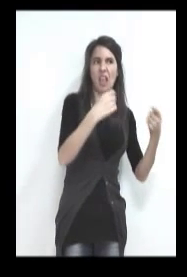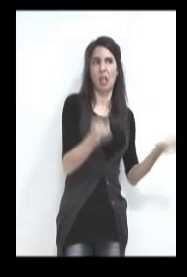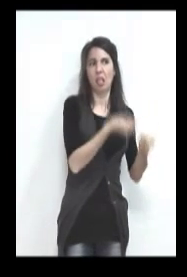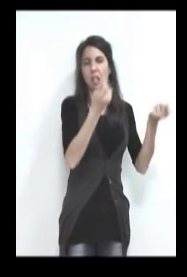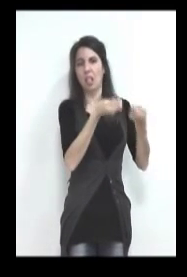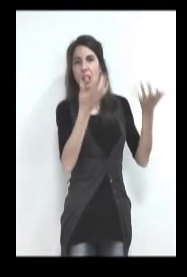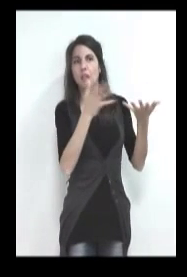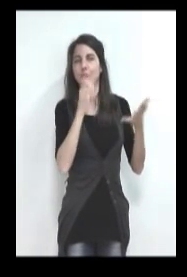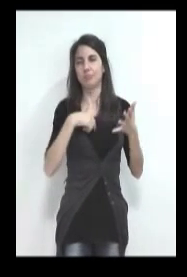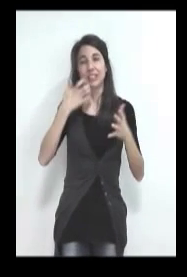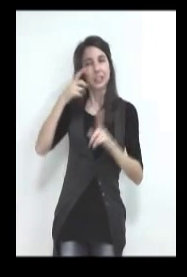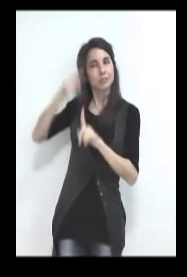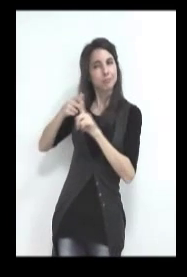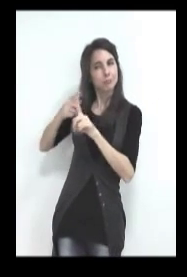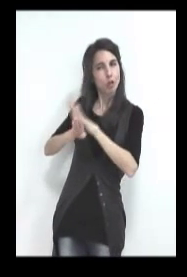esta idea, ¿no?